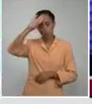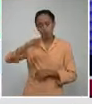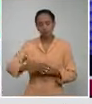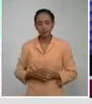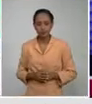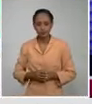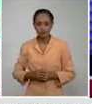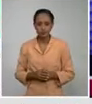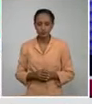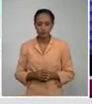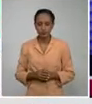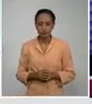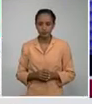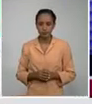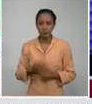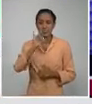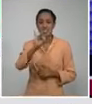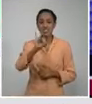con